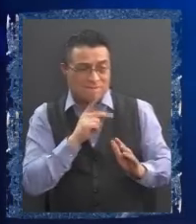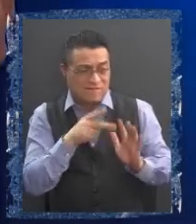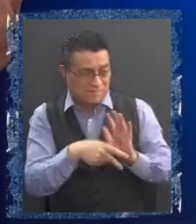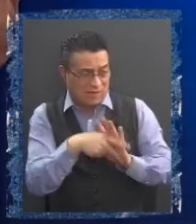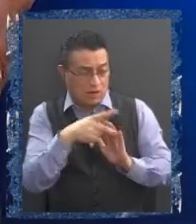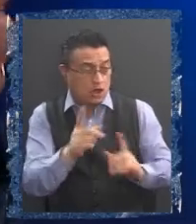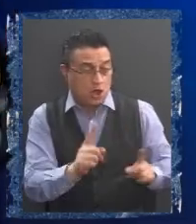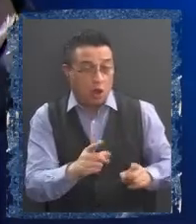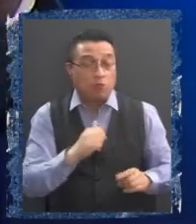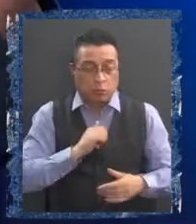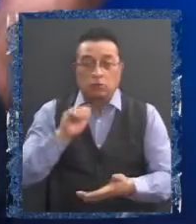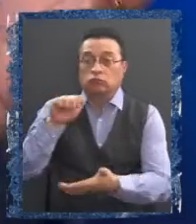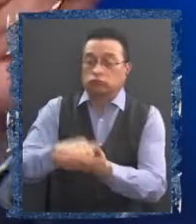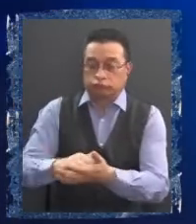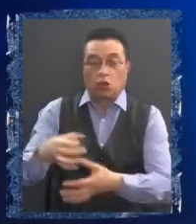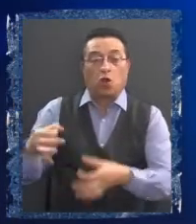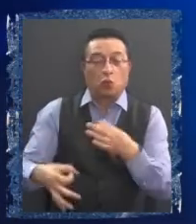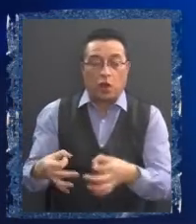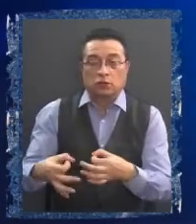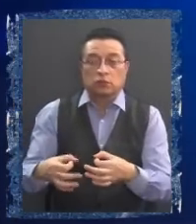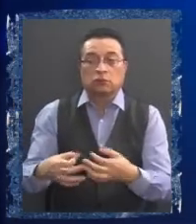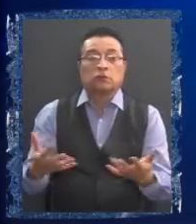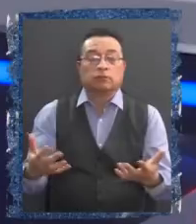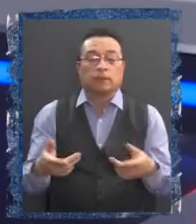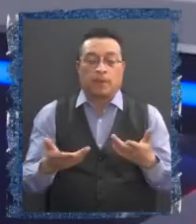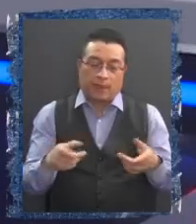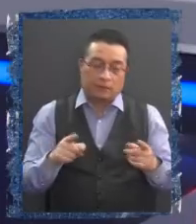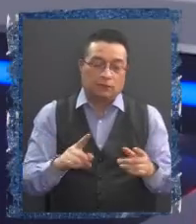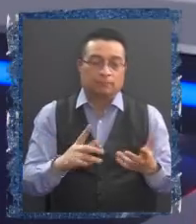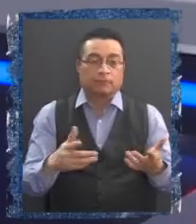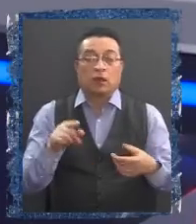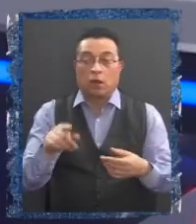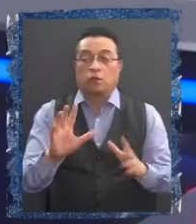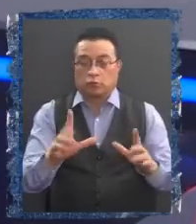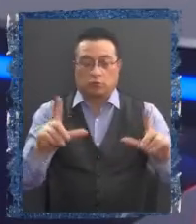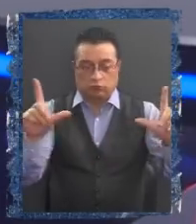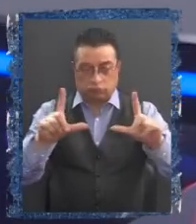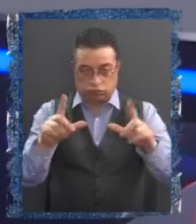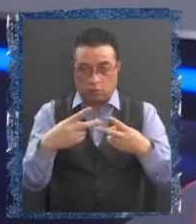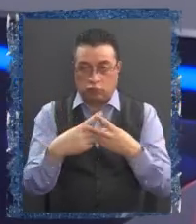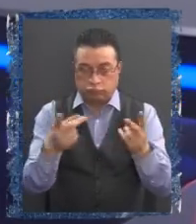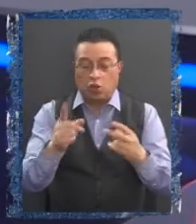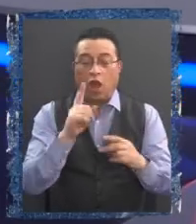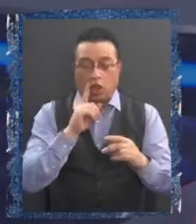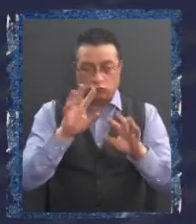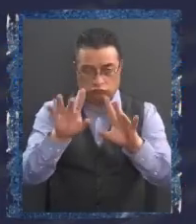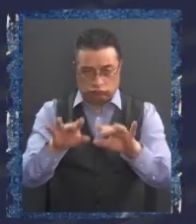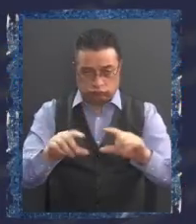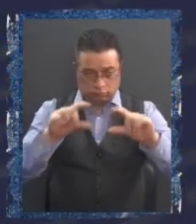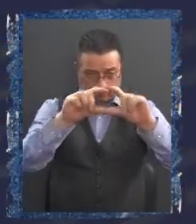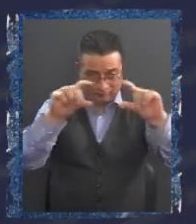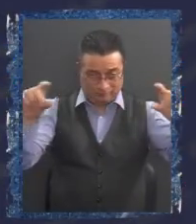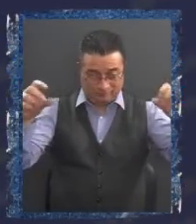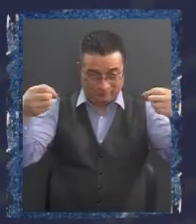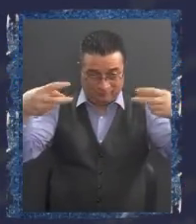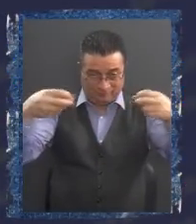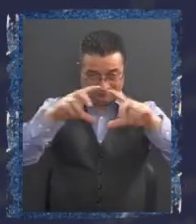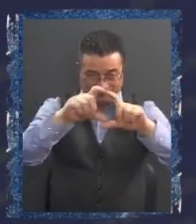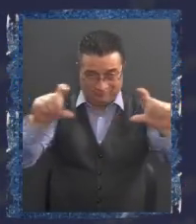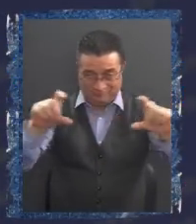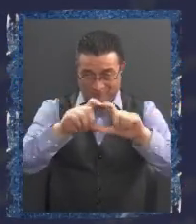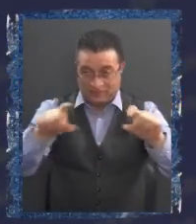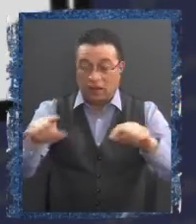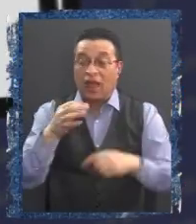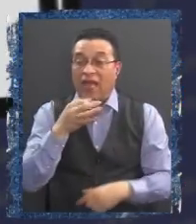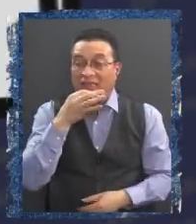podrá reclamarlo a los jueces y saltarse la política. Otra que le quiero preguntar, que les voy a mostrar en pantalla. Hay un texto, un párrafo del texto que habla